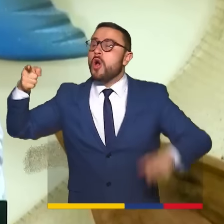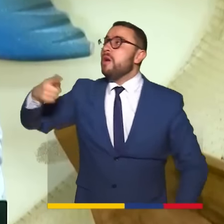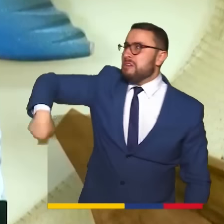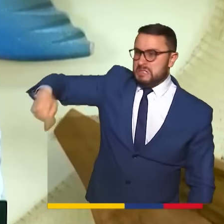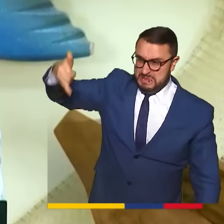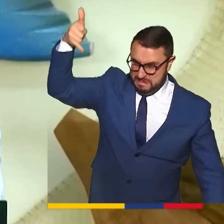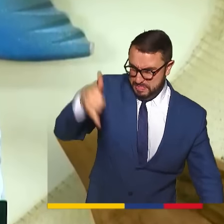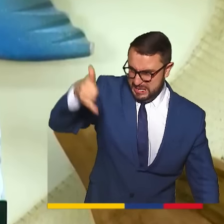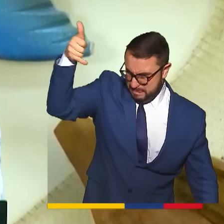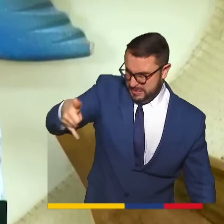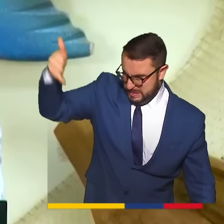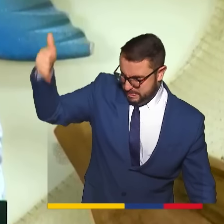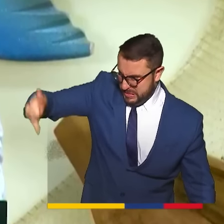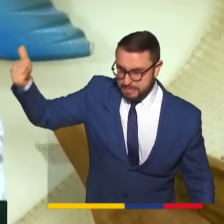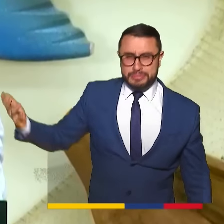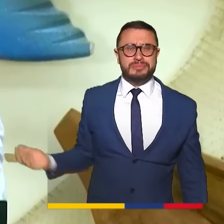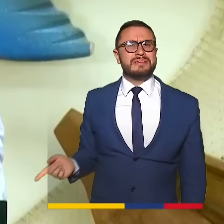Estado,